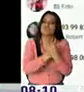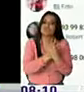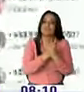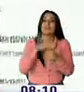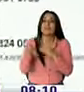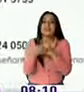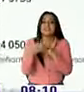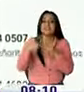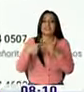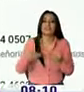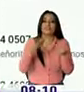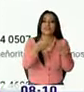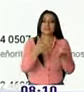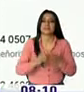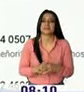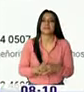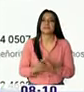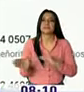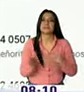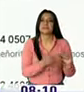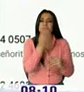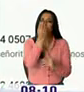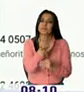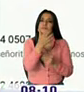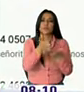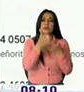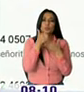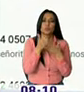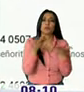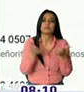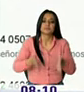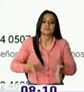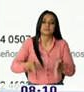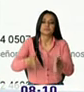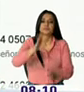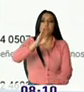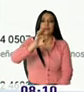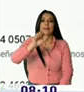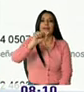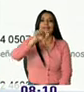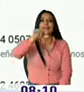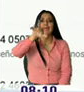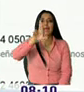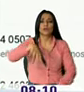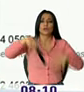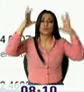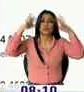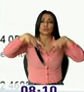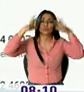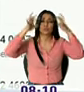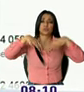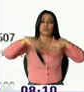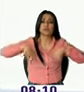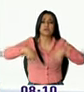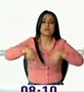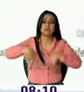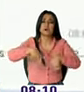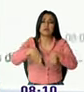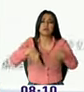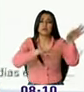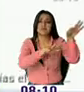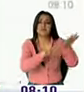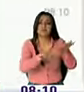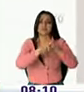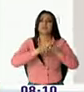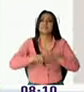llama. Buenos días, para que me ayude a lo que pasa en el Beaterio, se dio la concha, tanta lluvia, desbordamiento los caminos, hay derrumbes constantes cuando